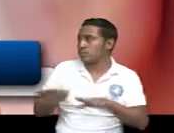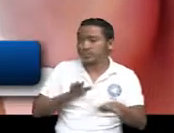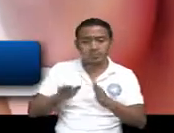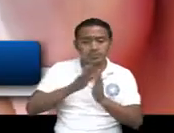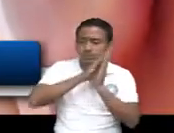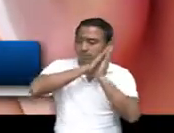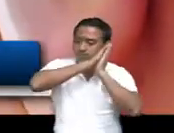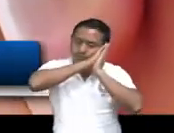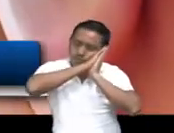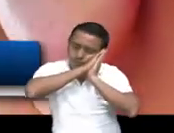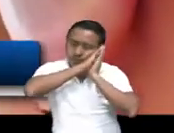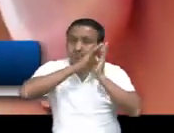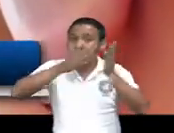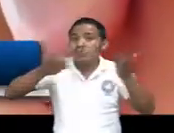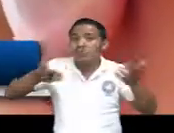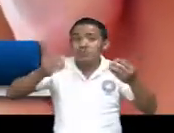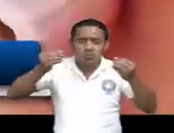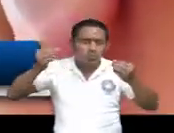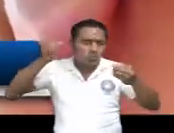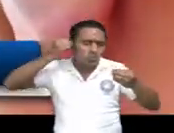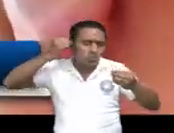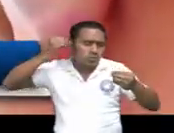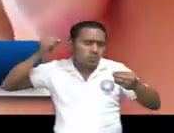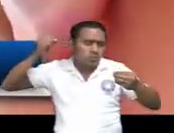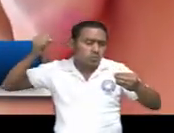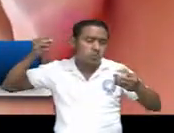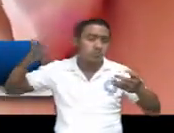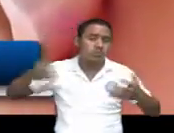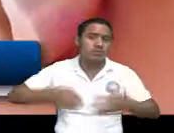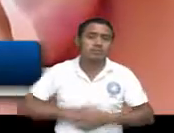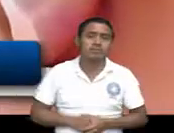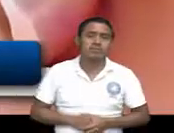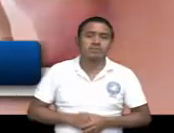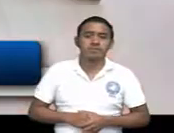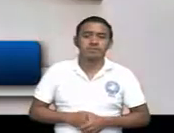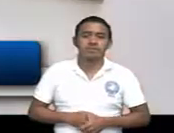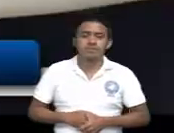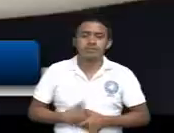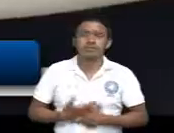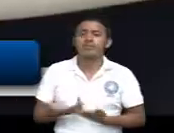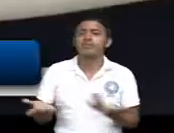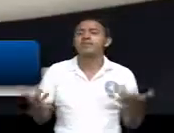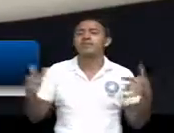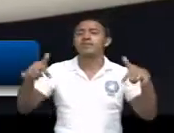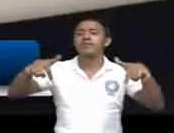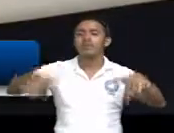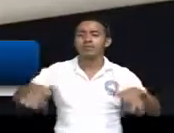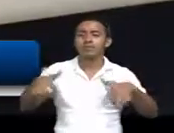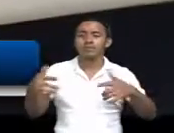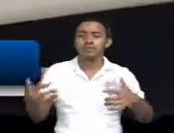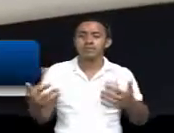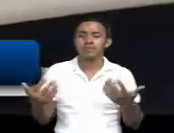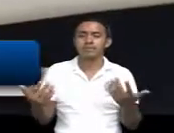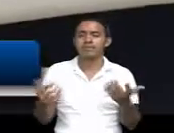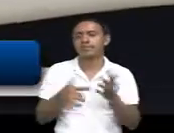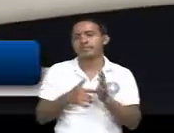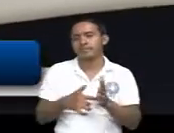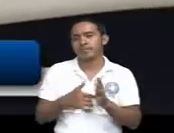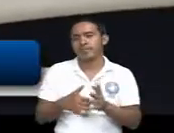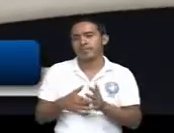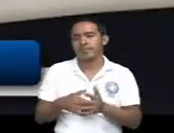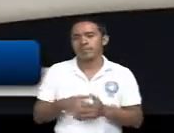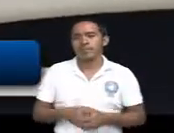dormir por el ruido que tiene en el oído sí ahora cuando es que por ejemplo